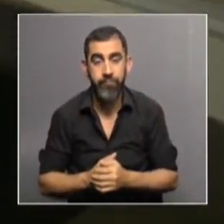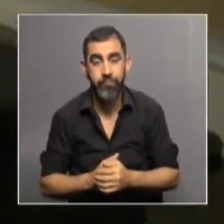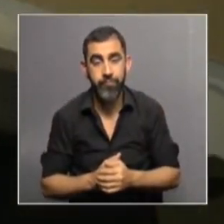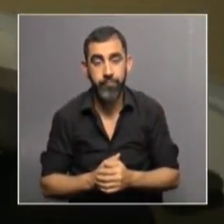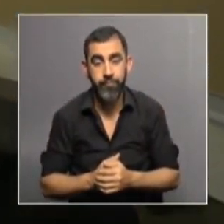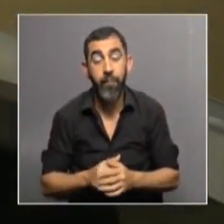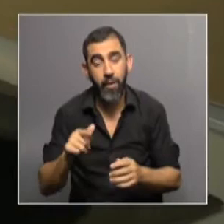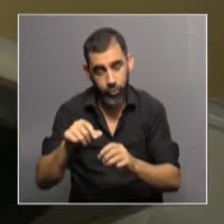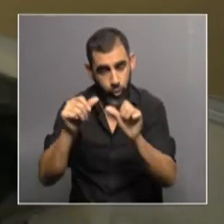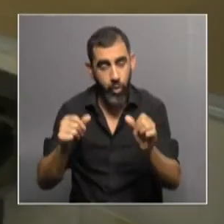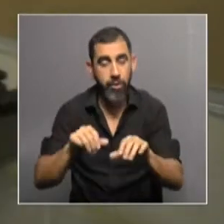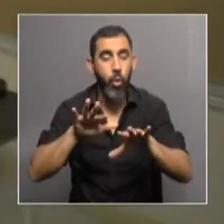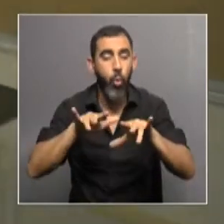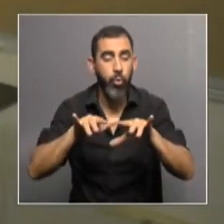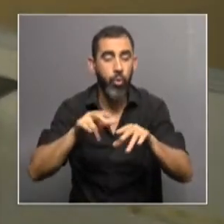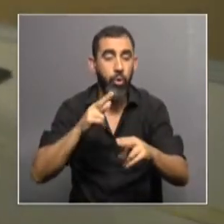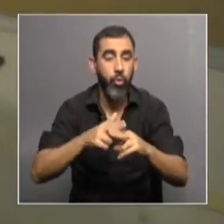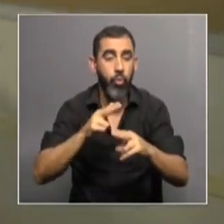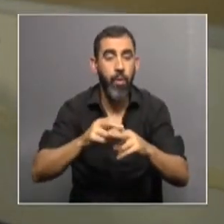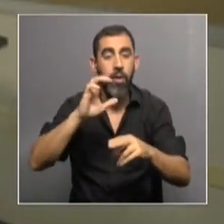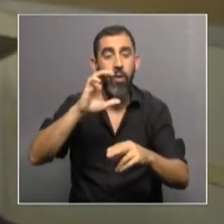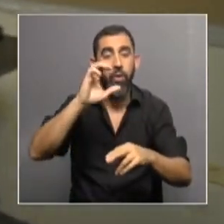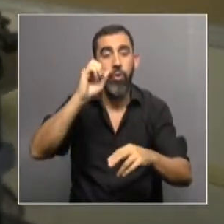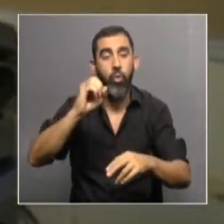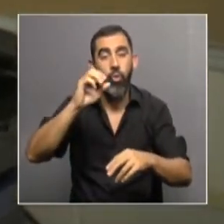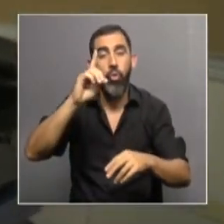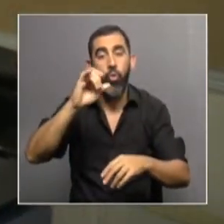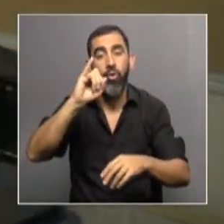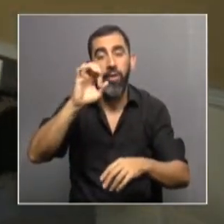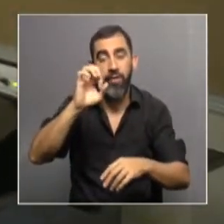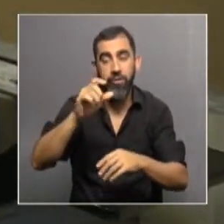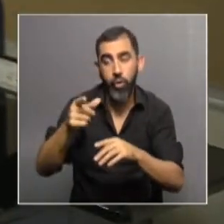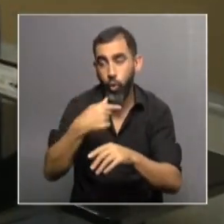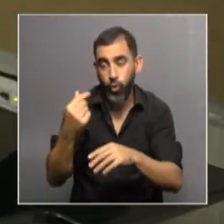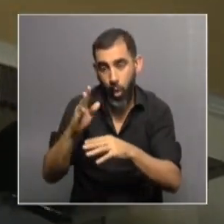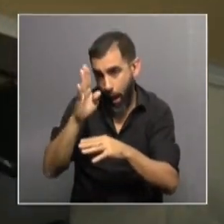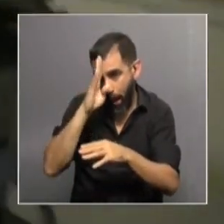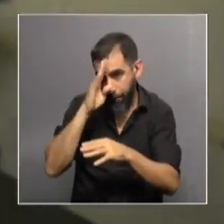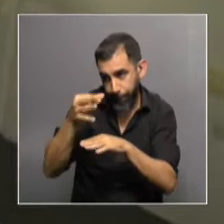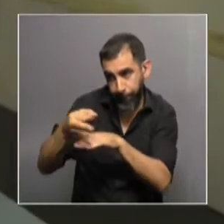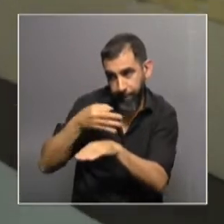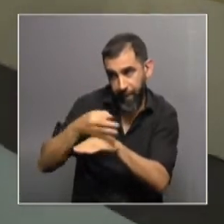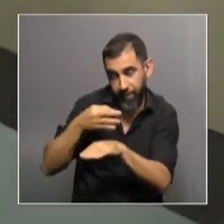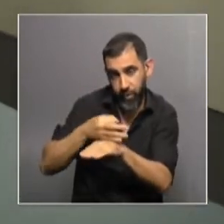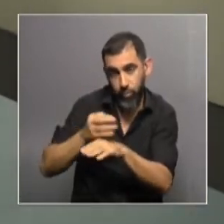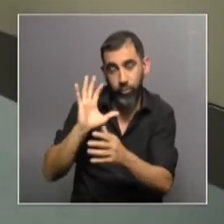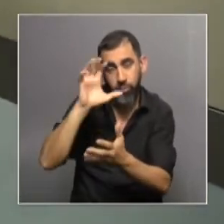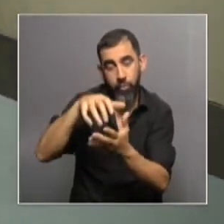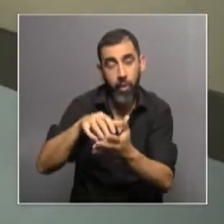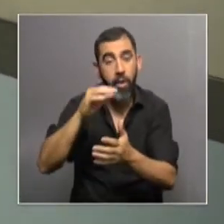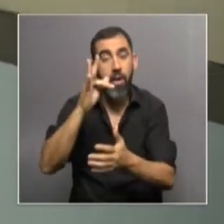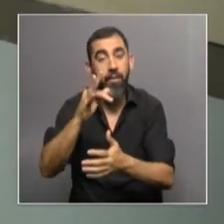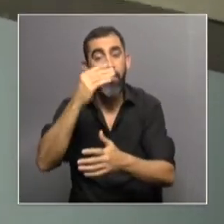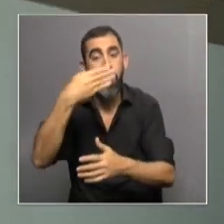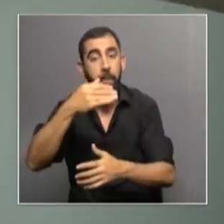esto lo hace un software que se llama CODIS que fuimos capacitados y fue instalado por el laboratorio del FBI